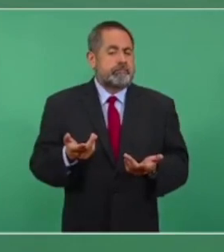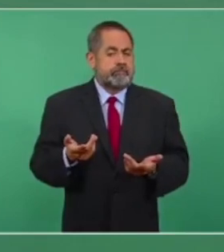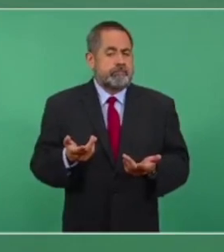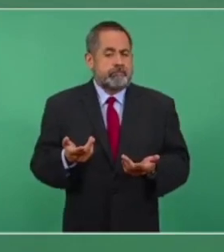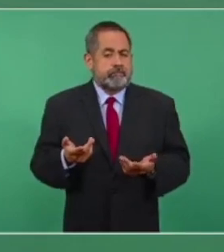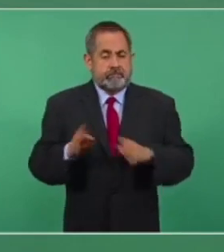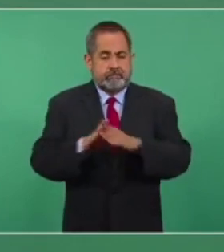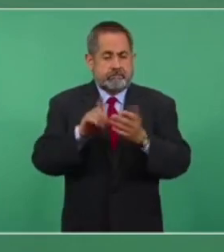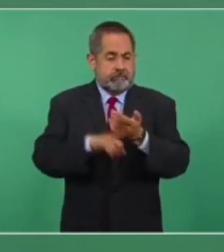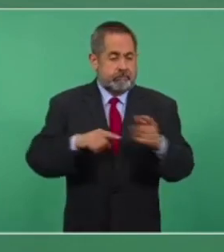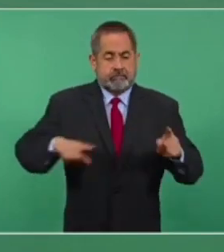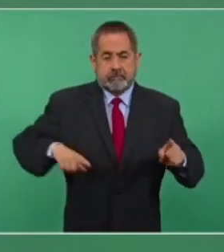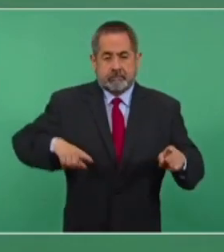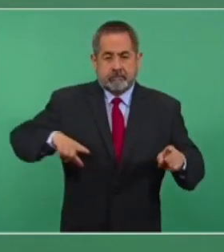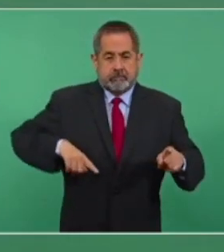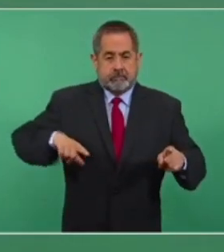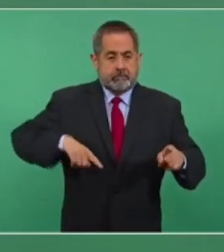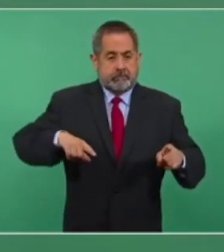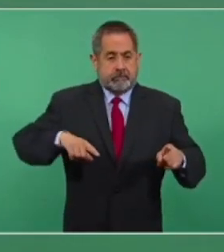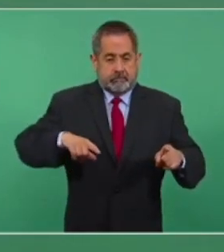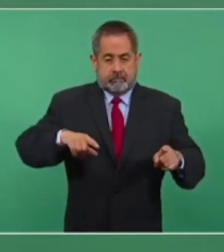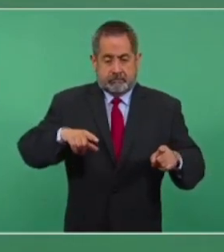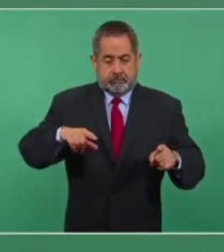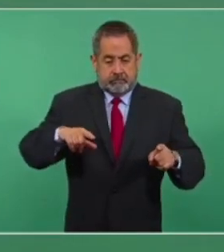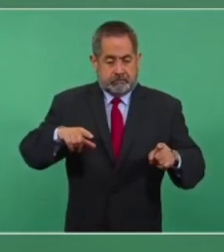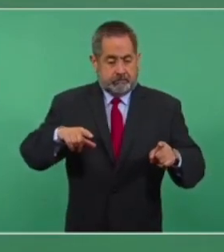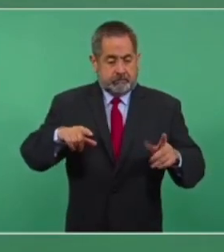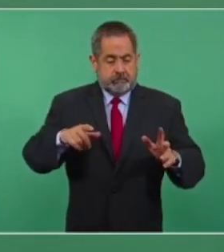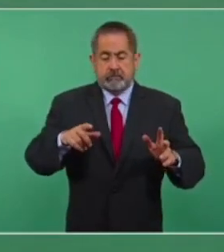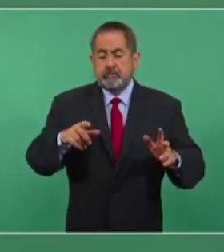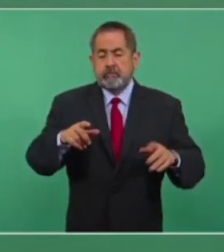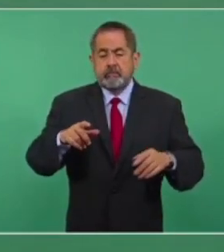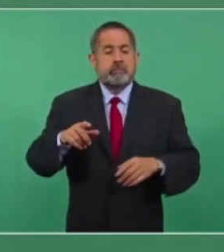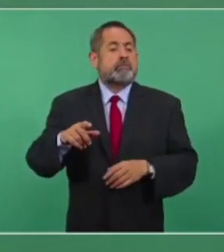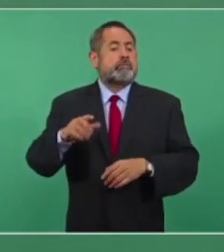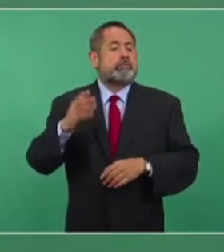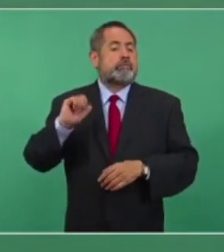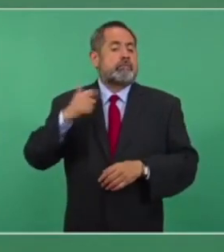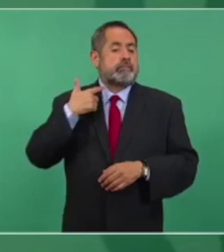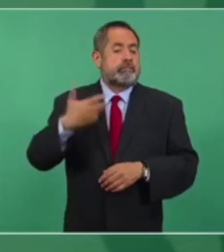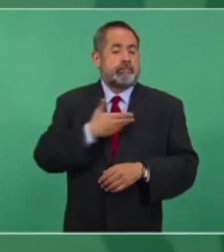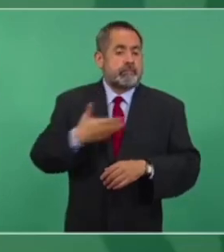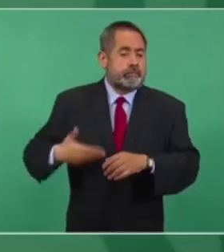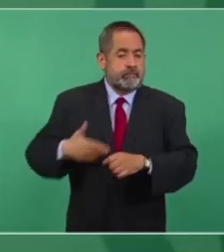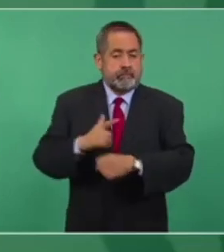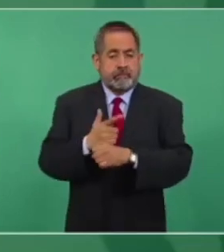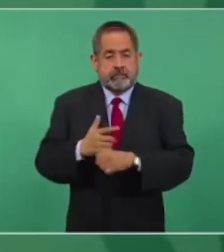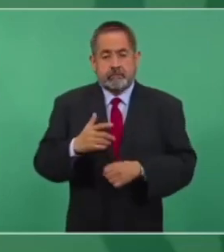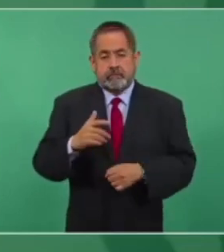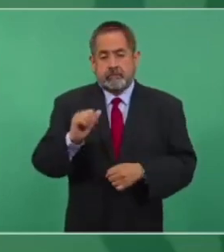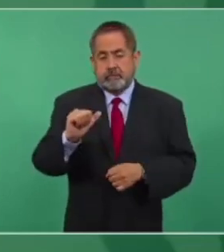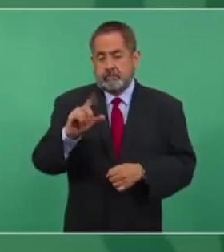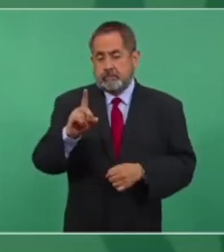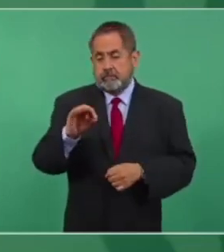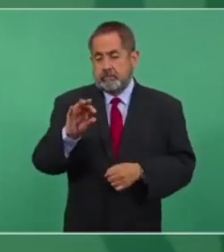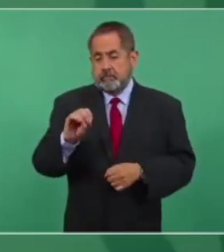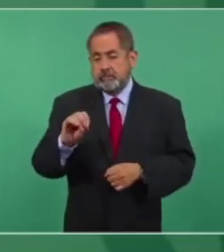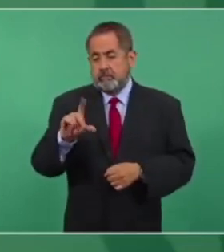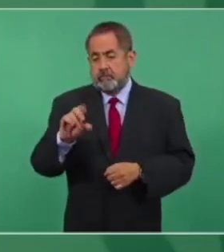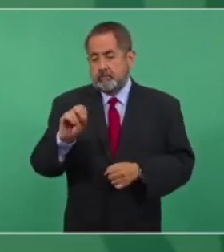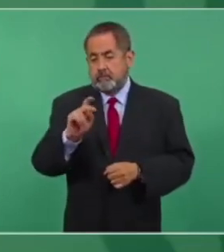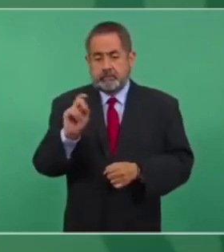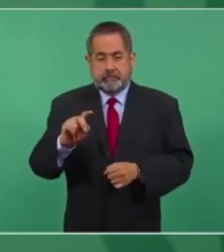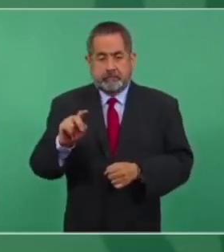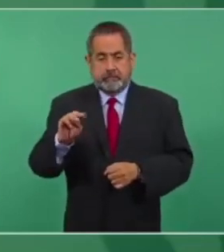cuando el gobierno del licenciado Adolfo López Mateos, en los años